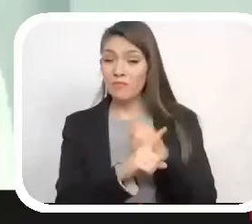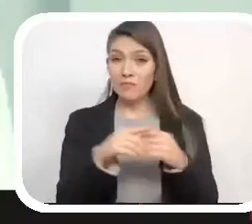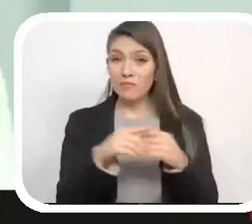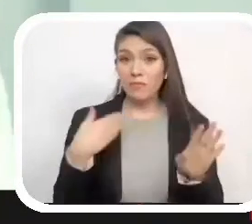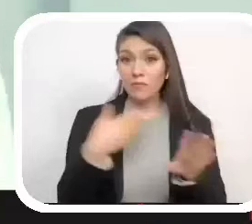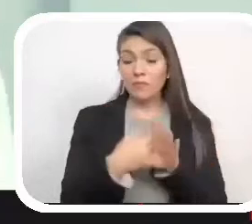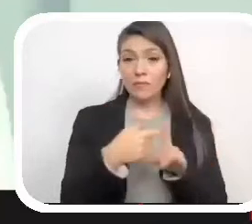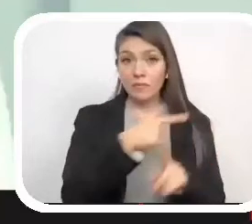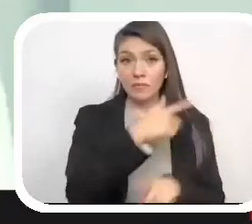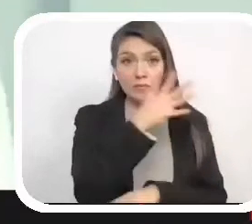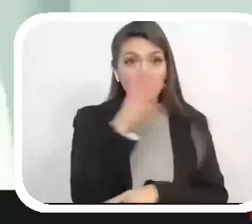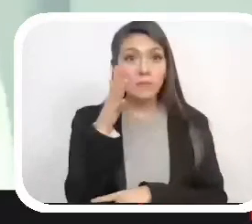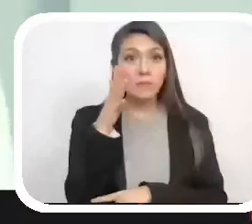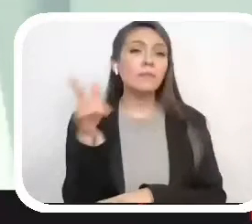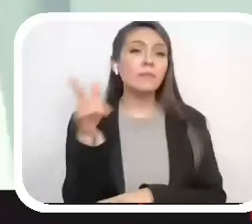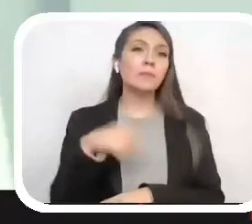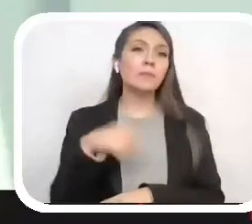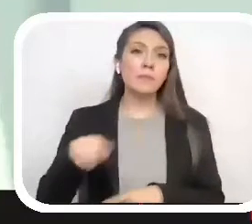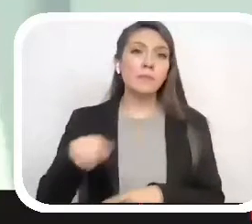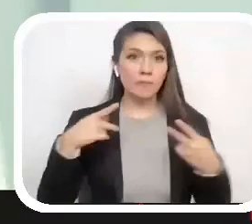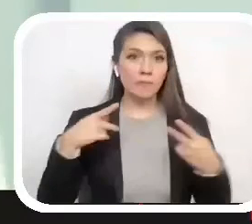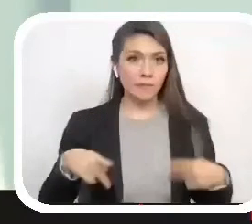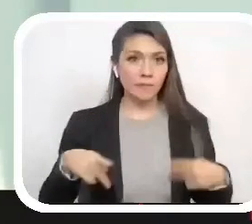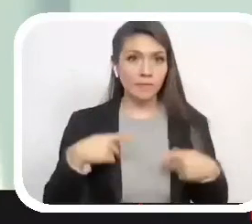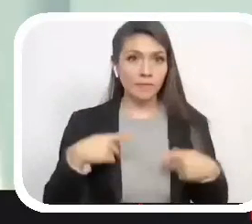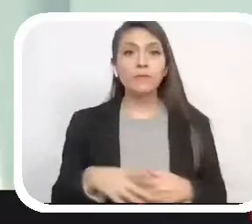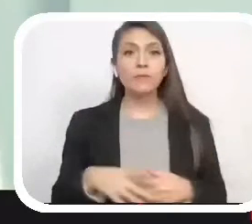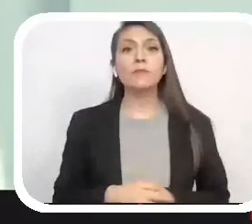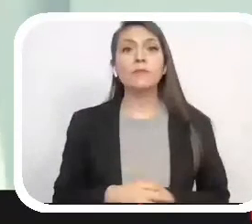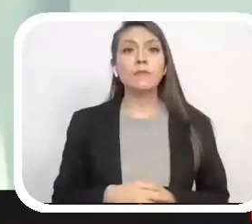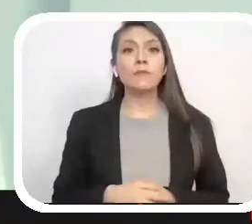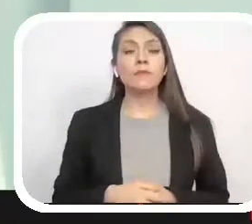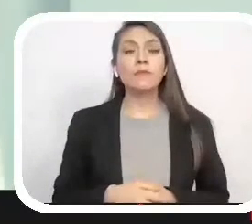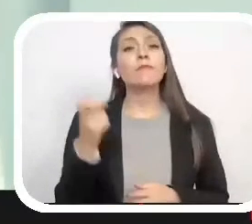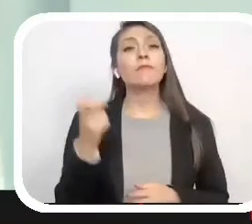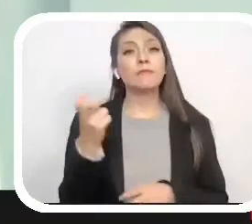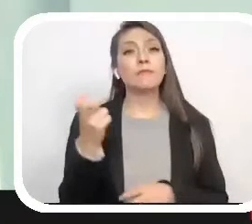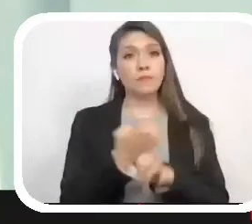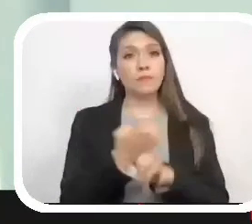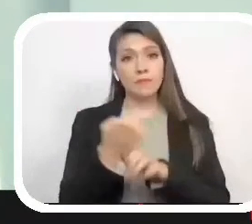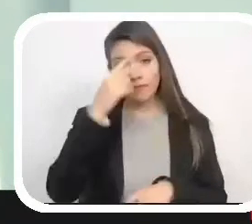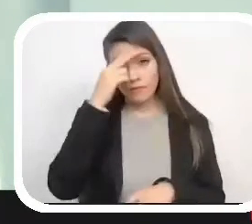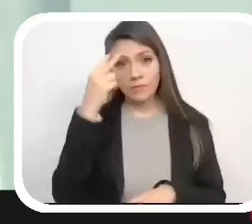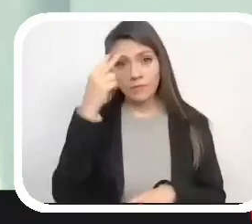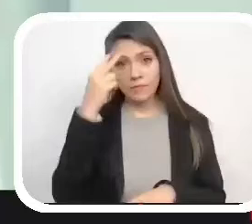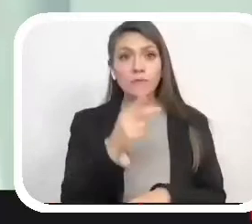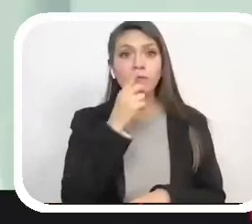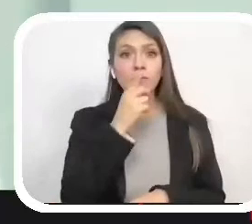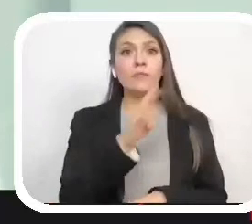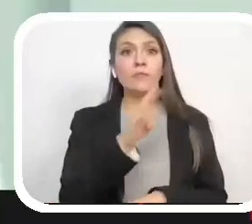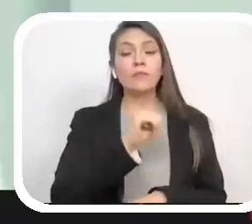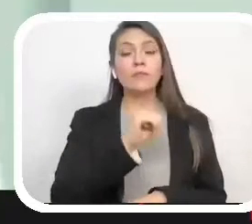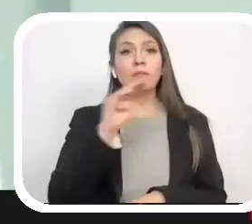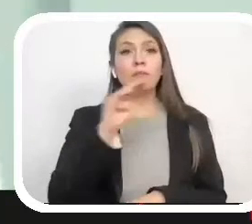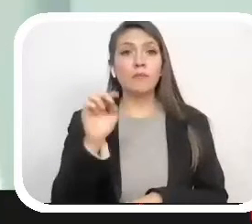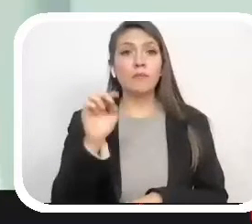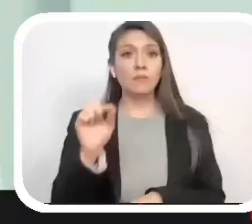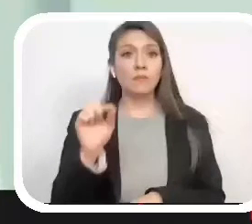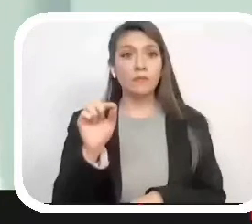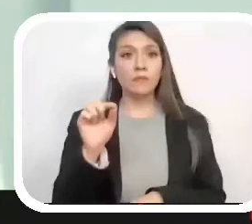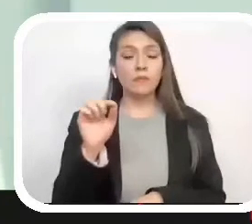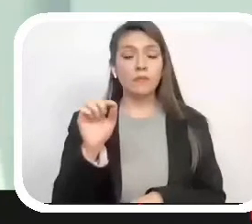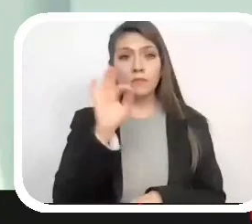la Secretaría del Campo del Gobierno del Estado de México refiere que el 99% de los incendios